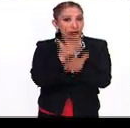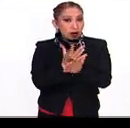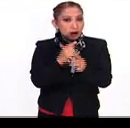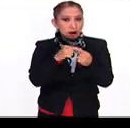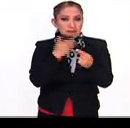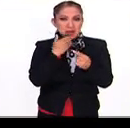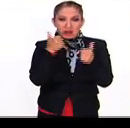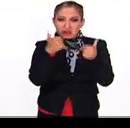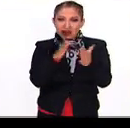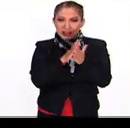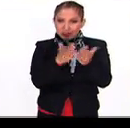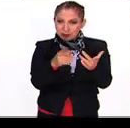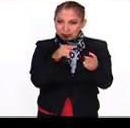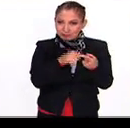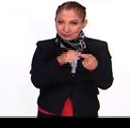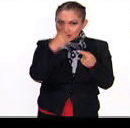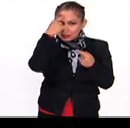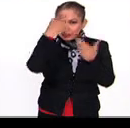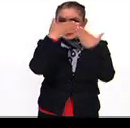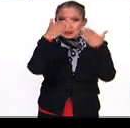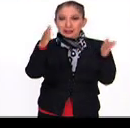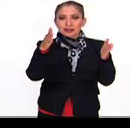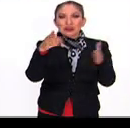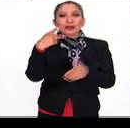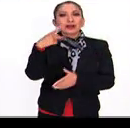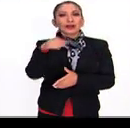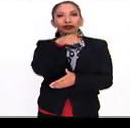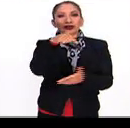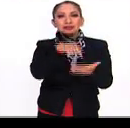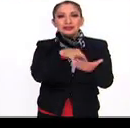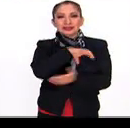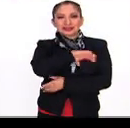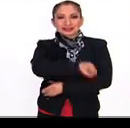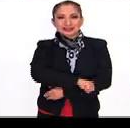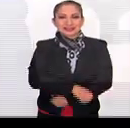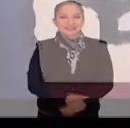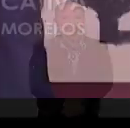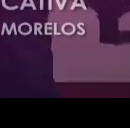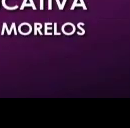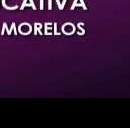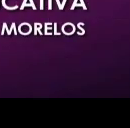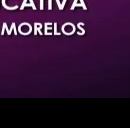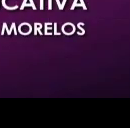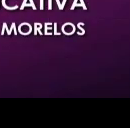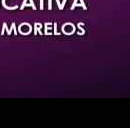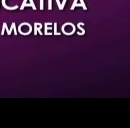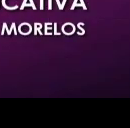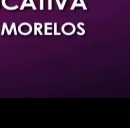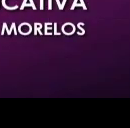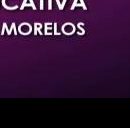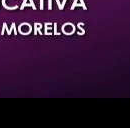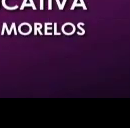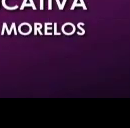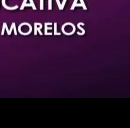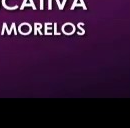Un buen libro a la mano, nuestra mente abierta y el espacio que prefieran.